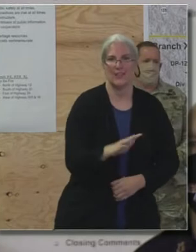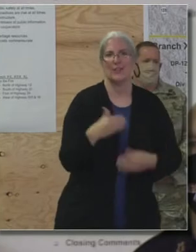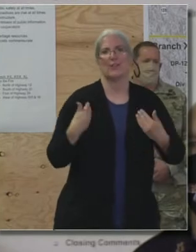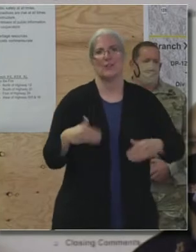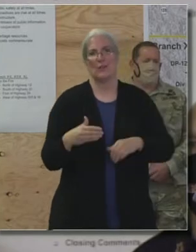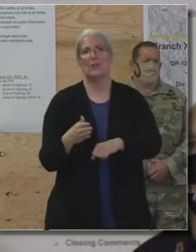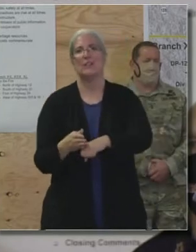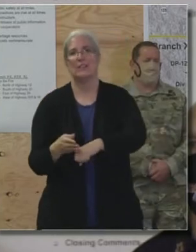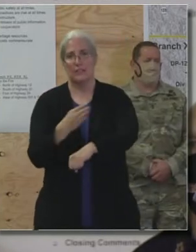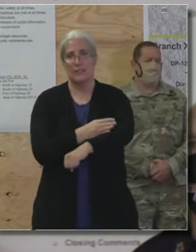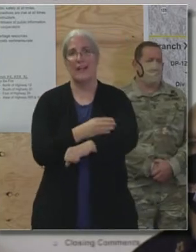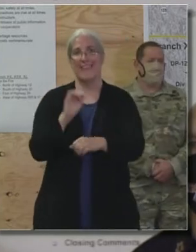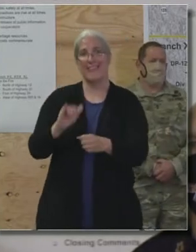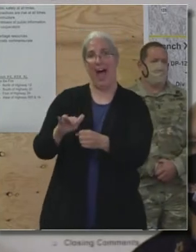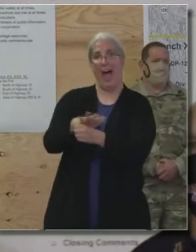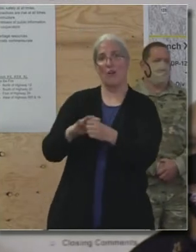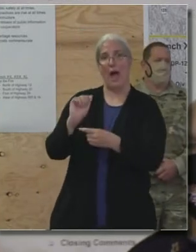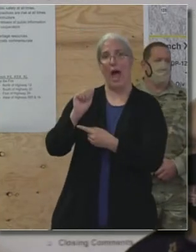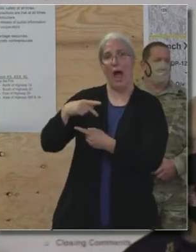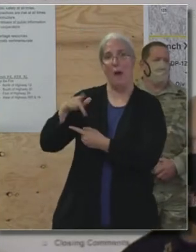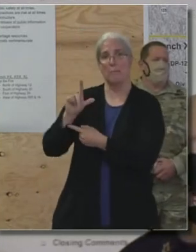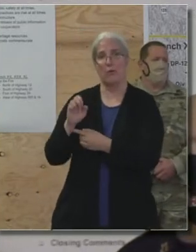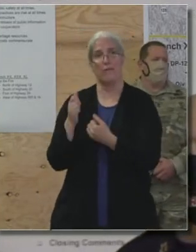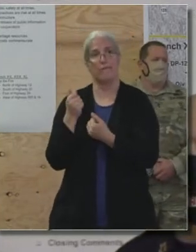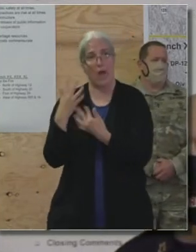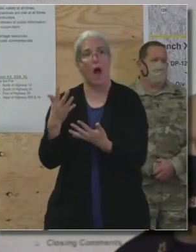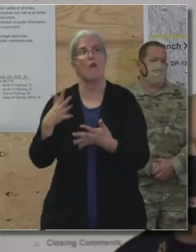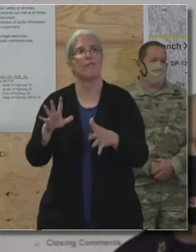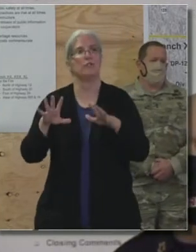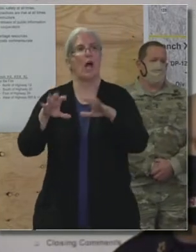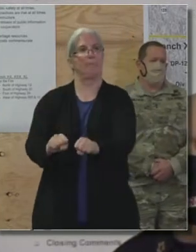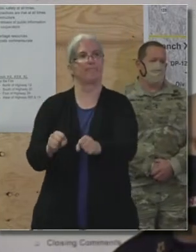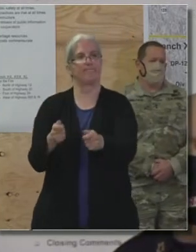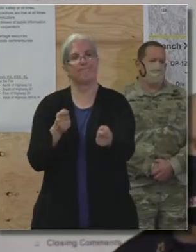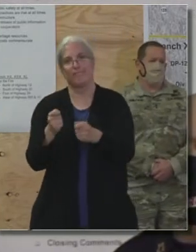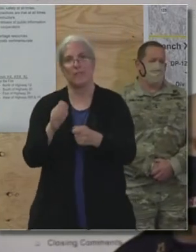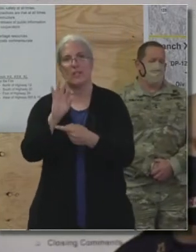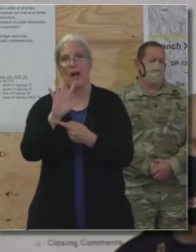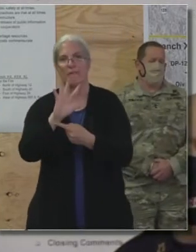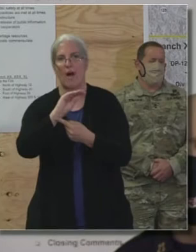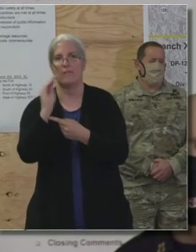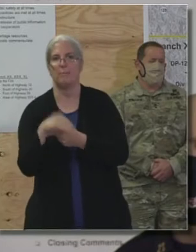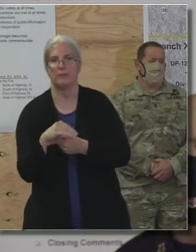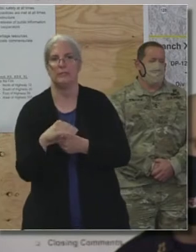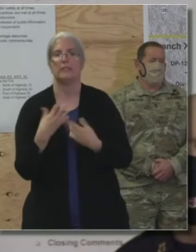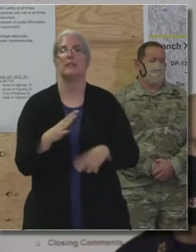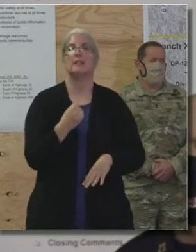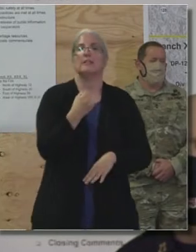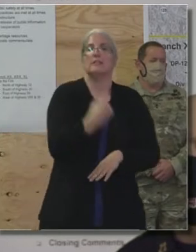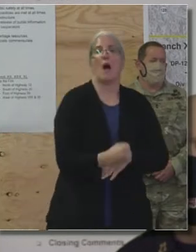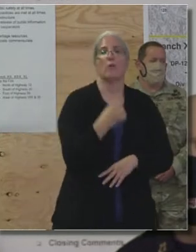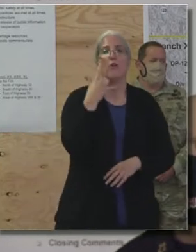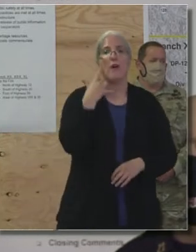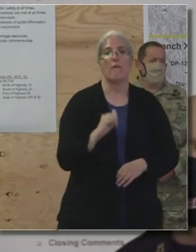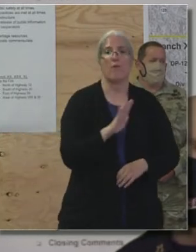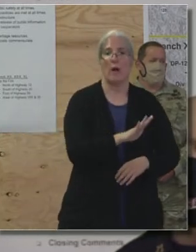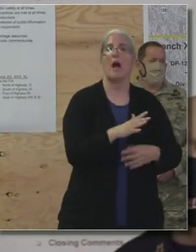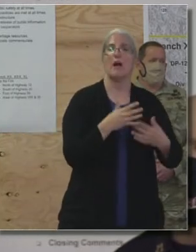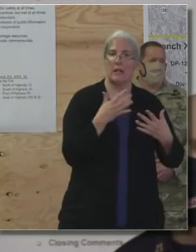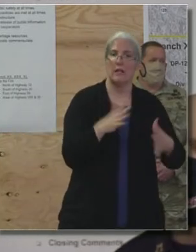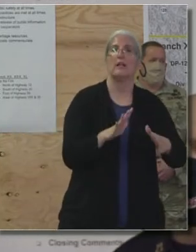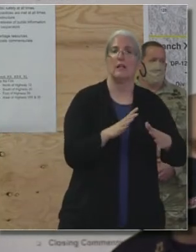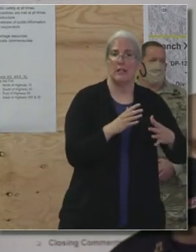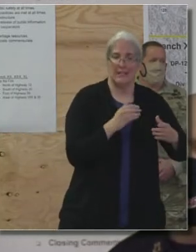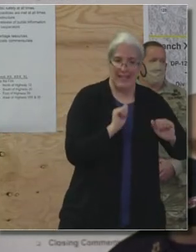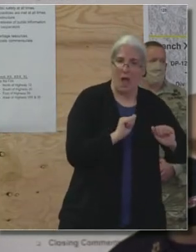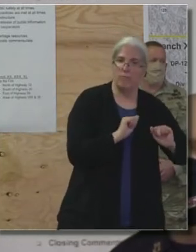avance considerable 75 por ciento de contención en el incendio de ley que hemos podido retirar recursos de aquí enviarlos al